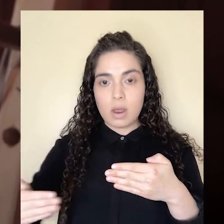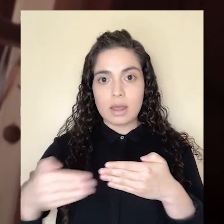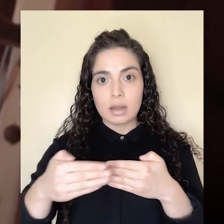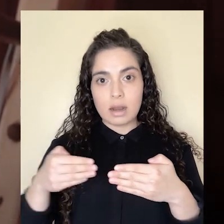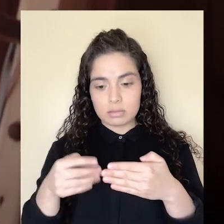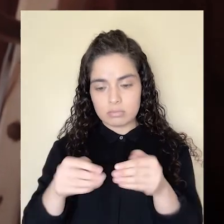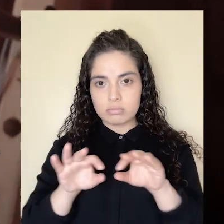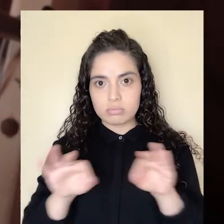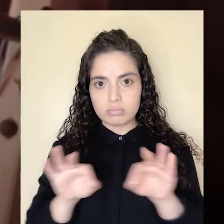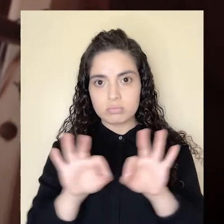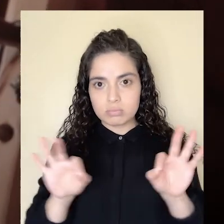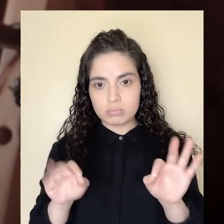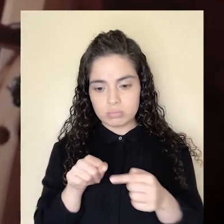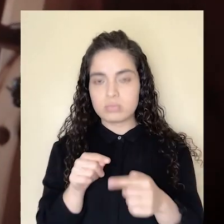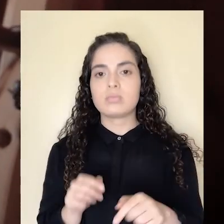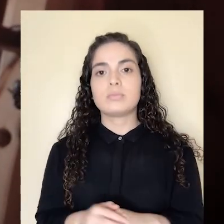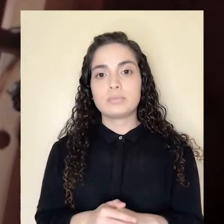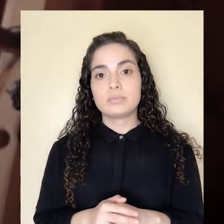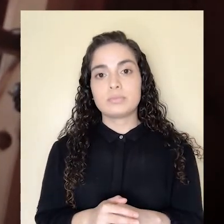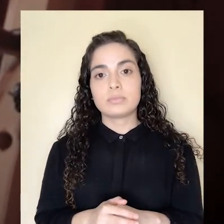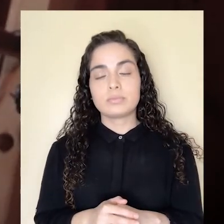cruzar mi tejido para poder seguir tejiendo.